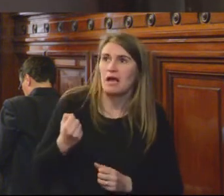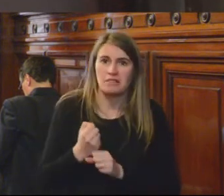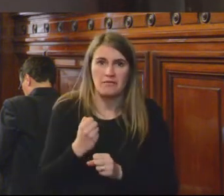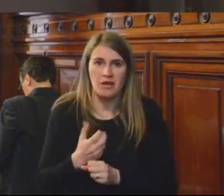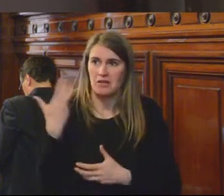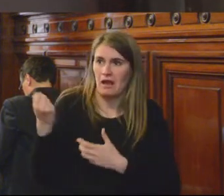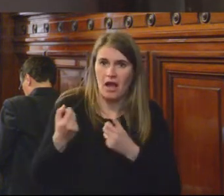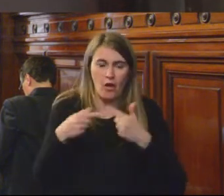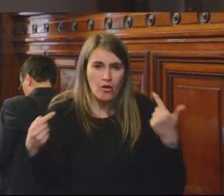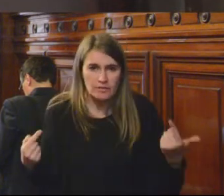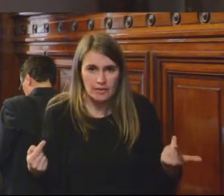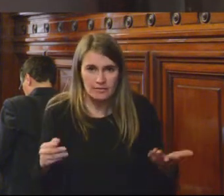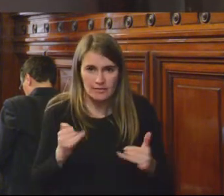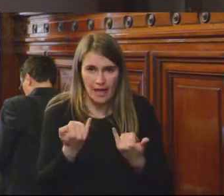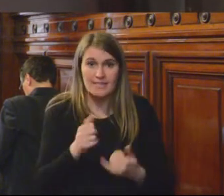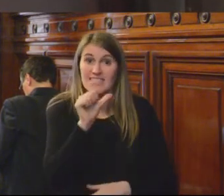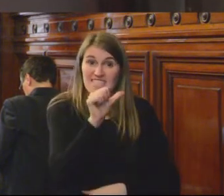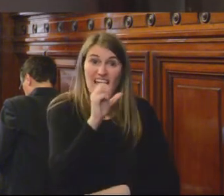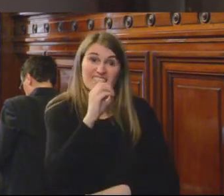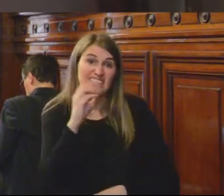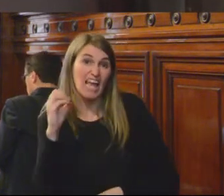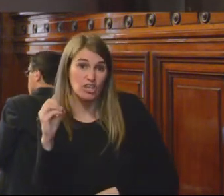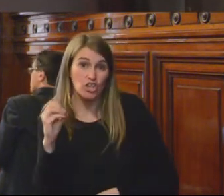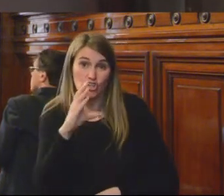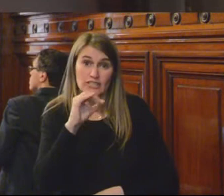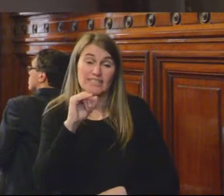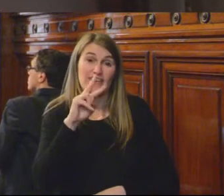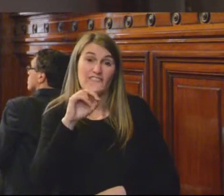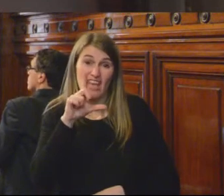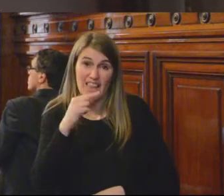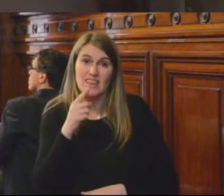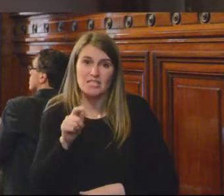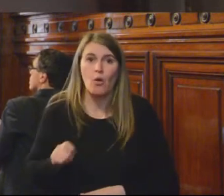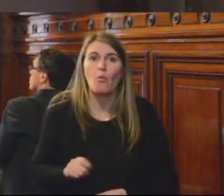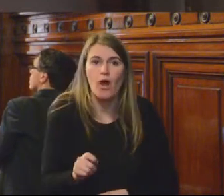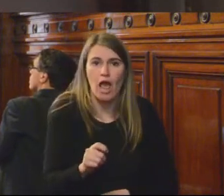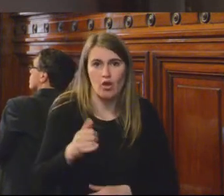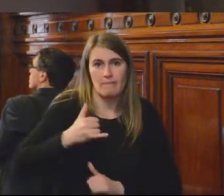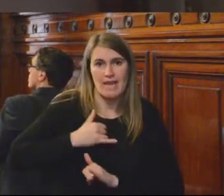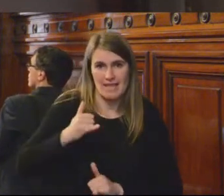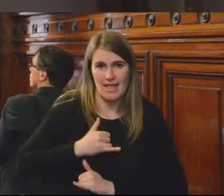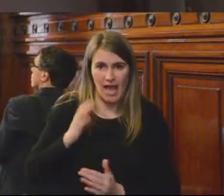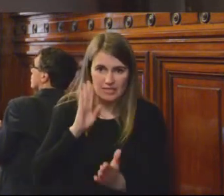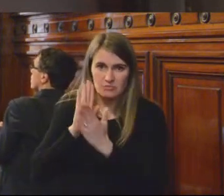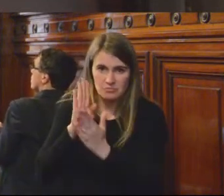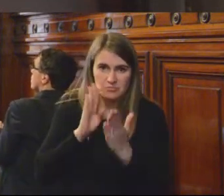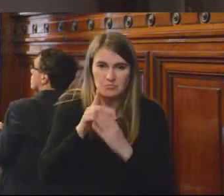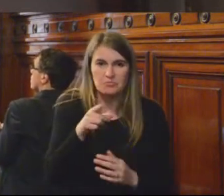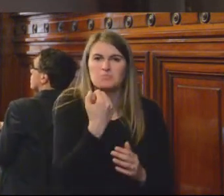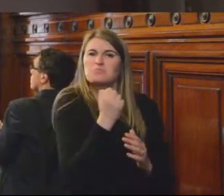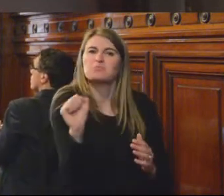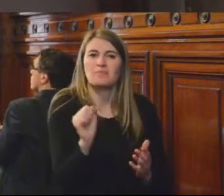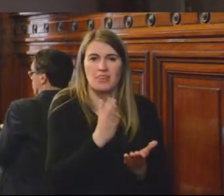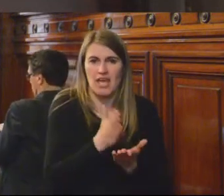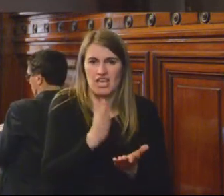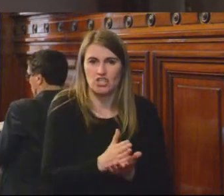vemos. Más de 600 civiles están siendo juzgados por tribunales militares en desacato con el derecho venezolano y